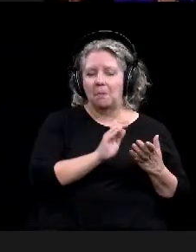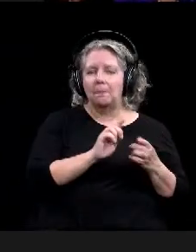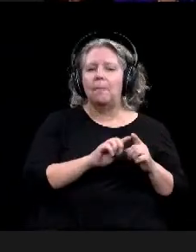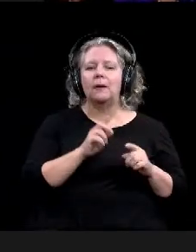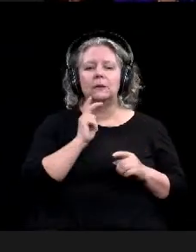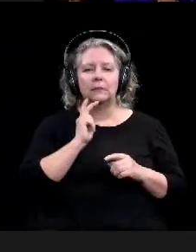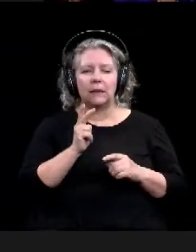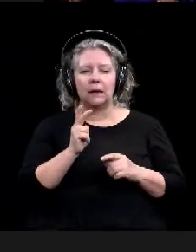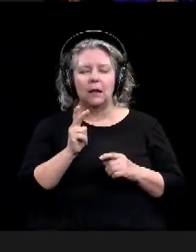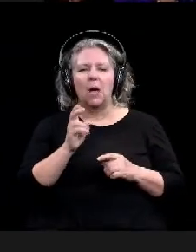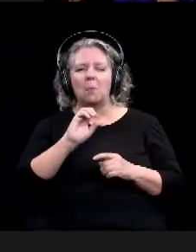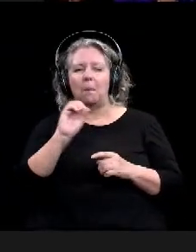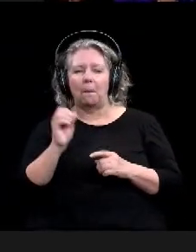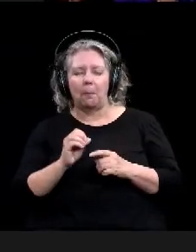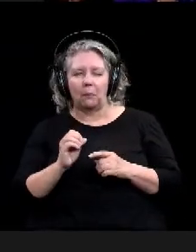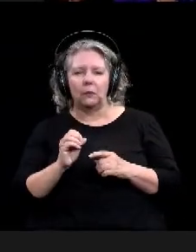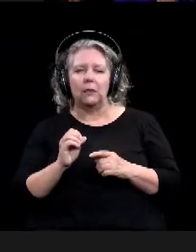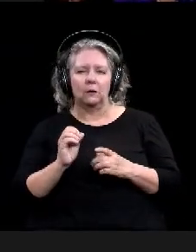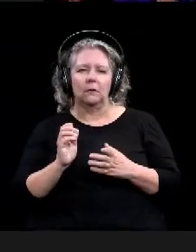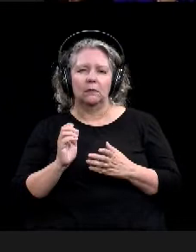también él